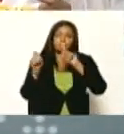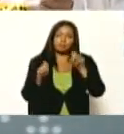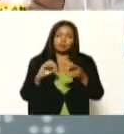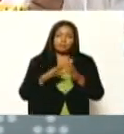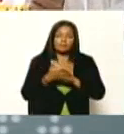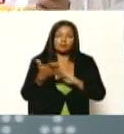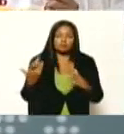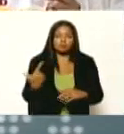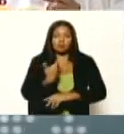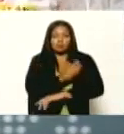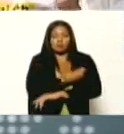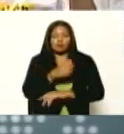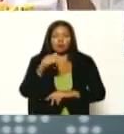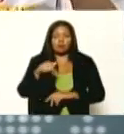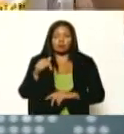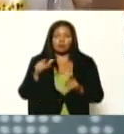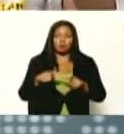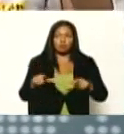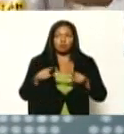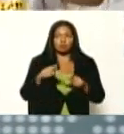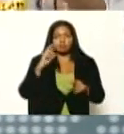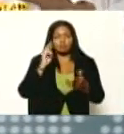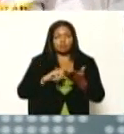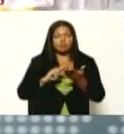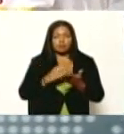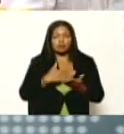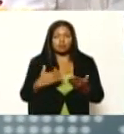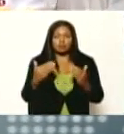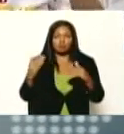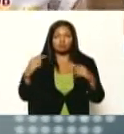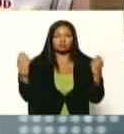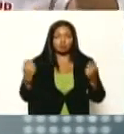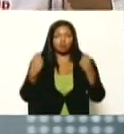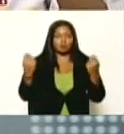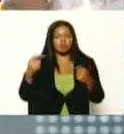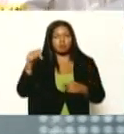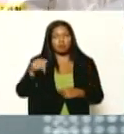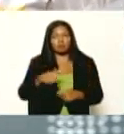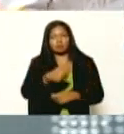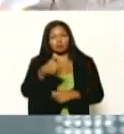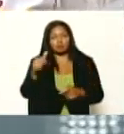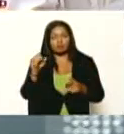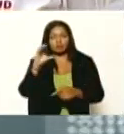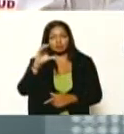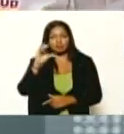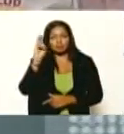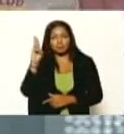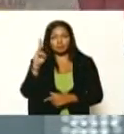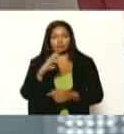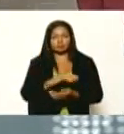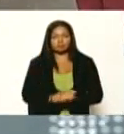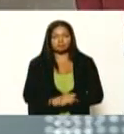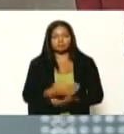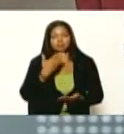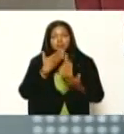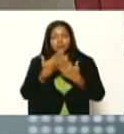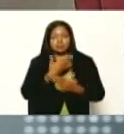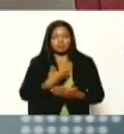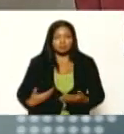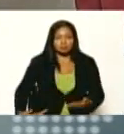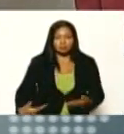ha pasado con las vacunas acá? Y de verdad queremos esa gran jornada aquí en cada CP. Gracias,